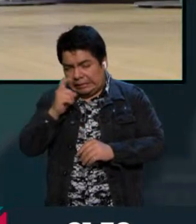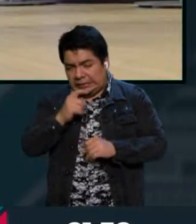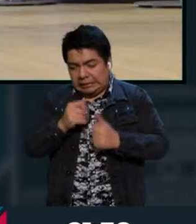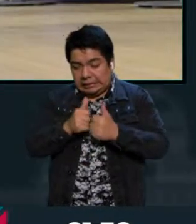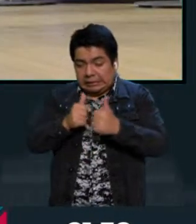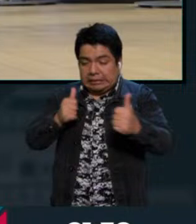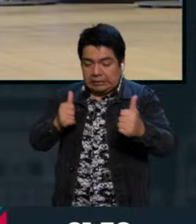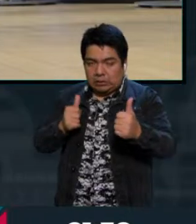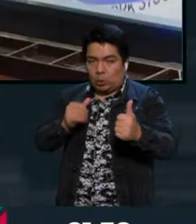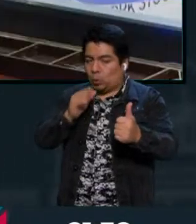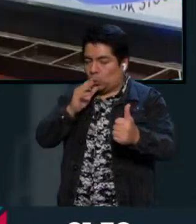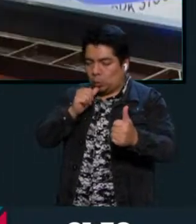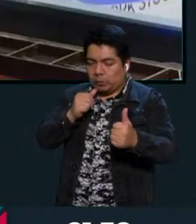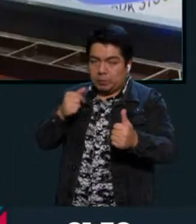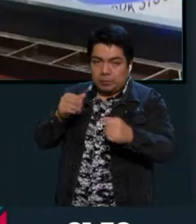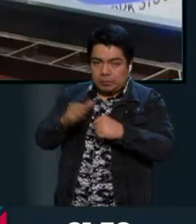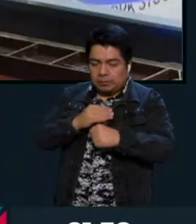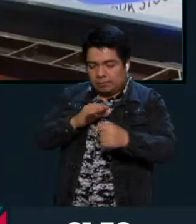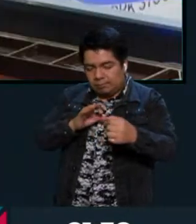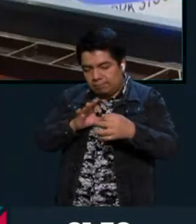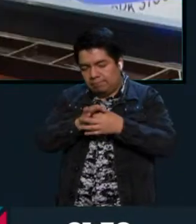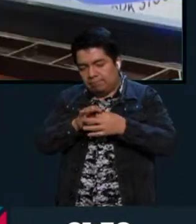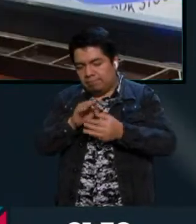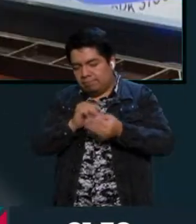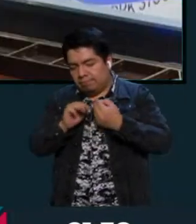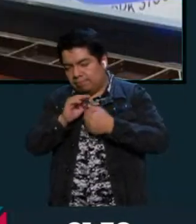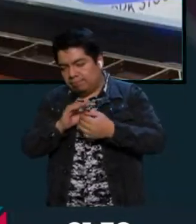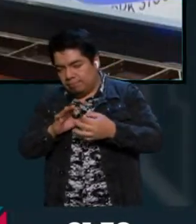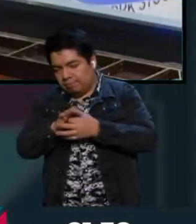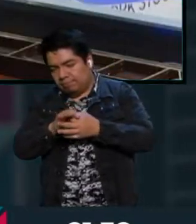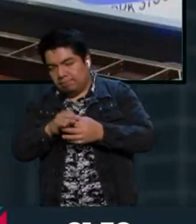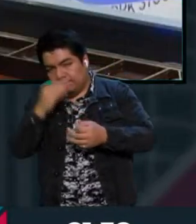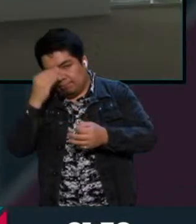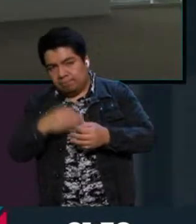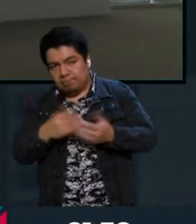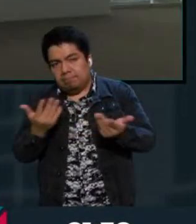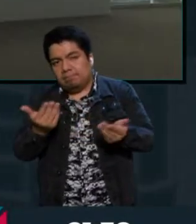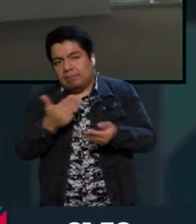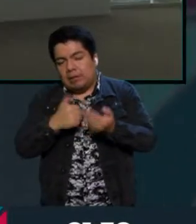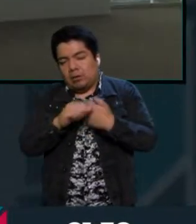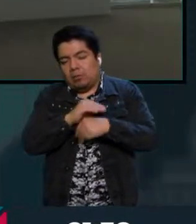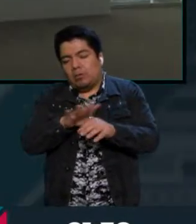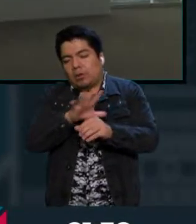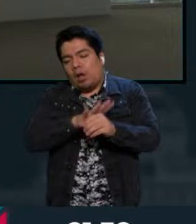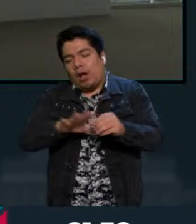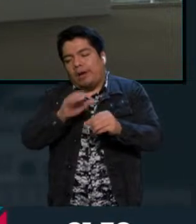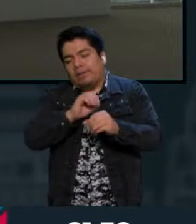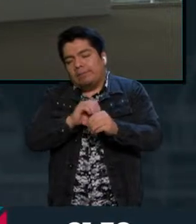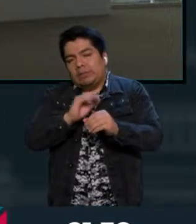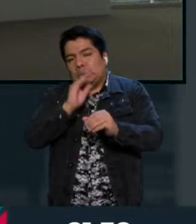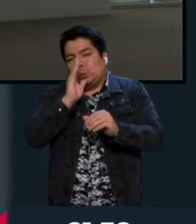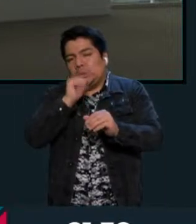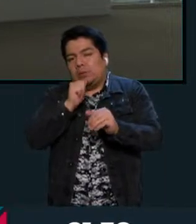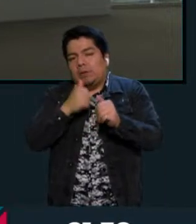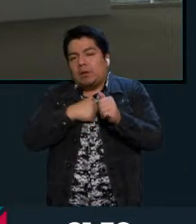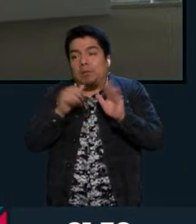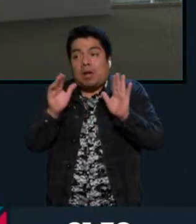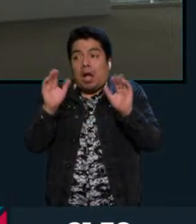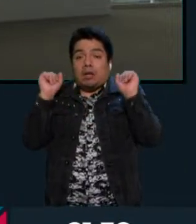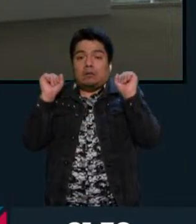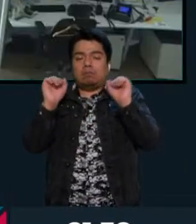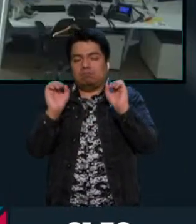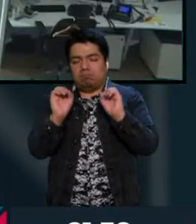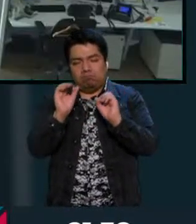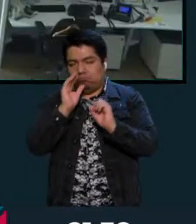porque es una economía muy integrada con el resto del mundo y además en un mundo globalizado. Y por eso, pues, no se puede, digamos,